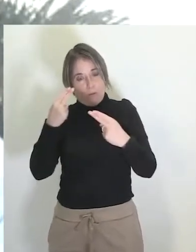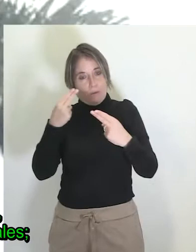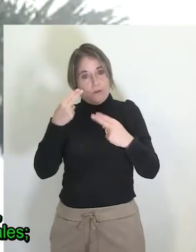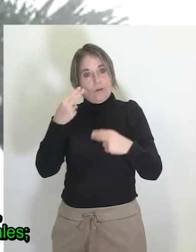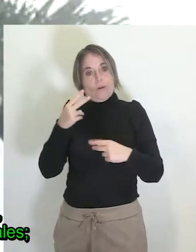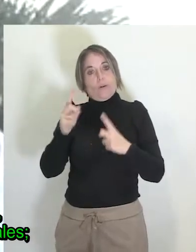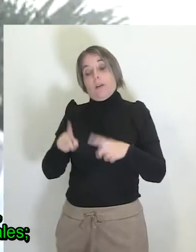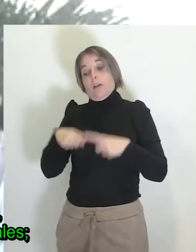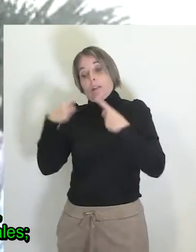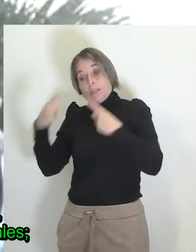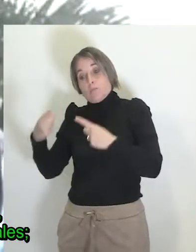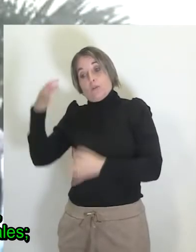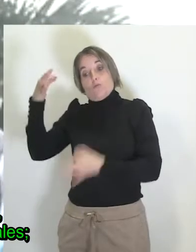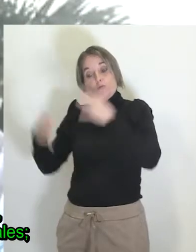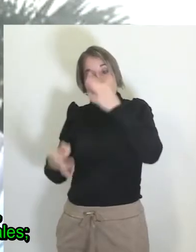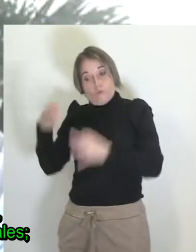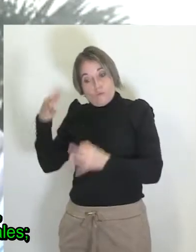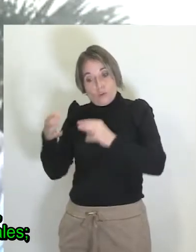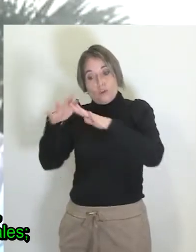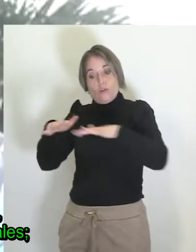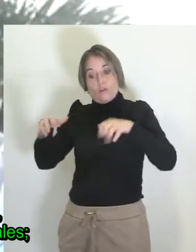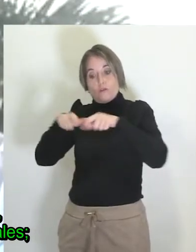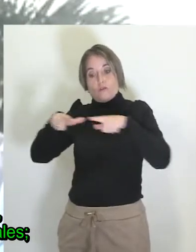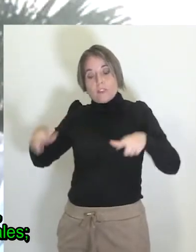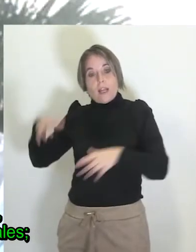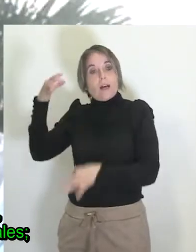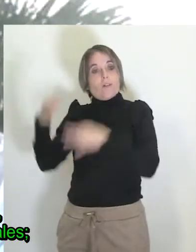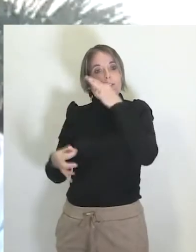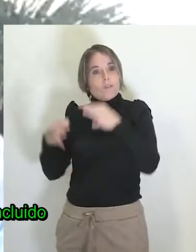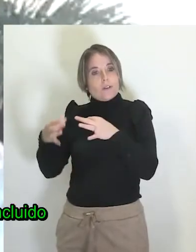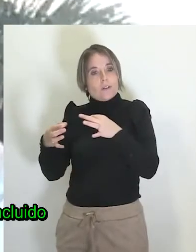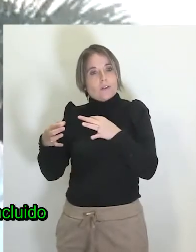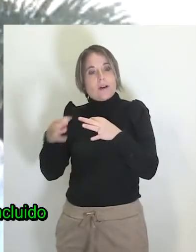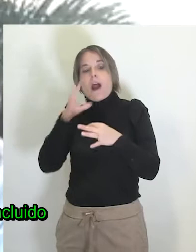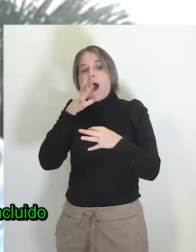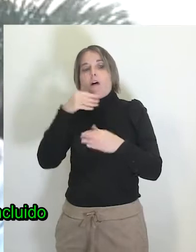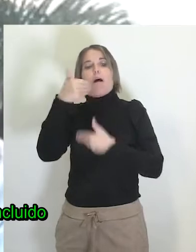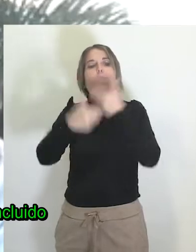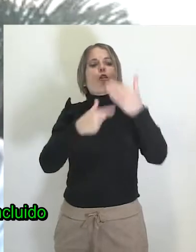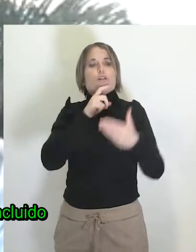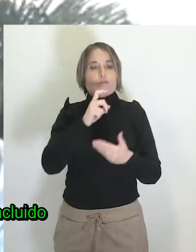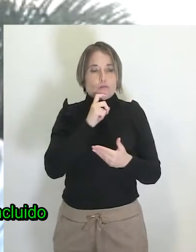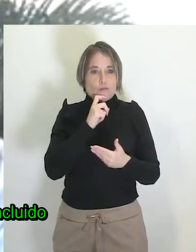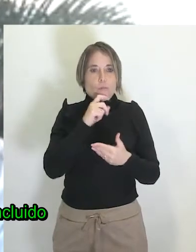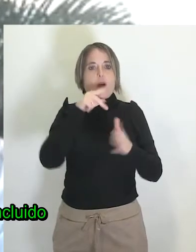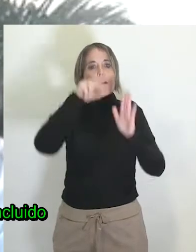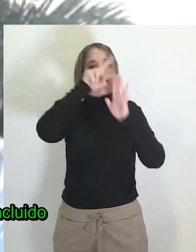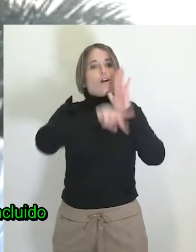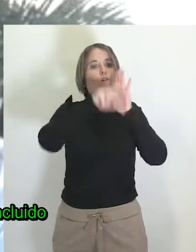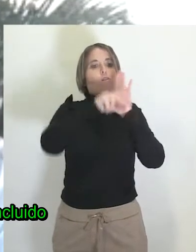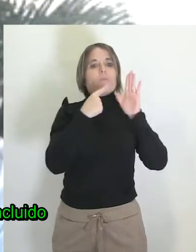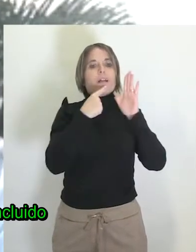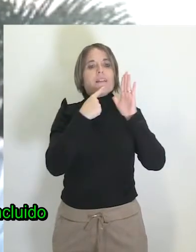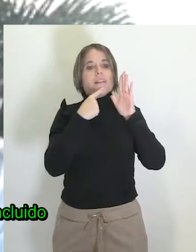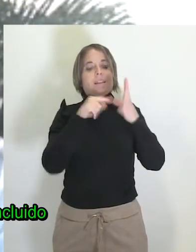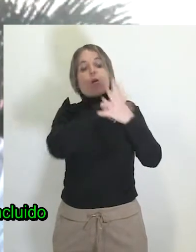y luego a un poder judicial, a una sala de audiencias penales, ahora la reglamentación